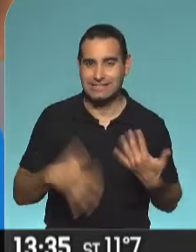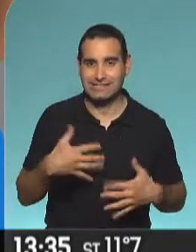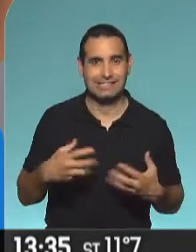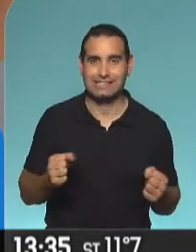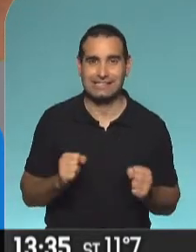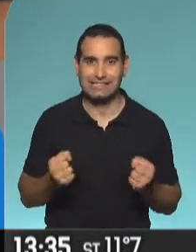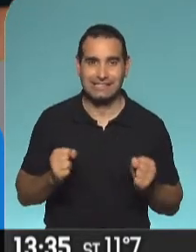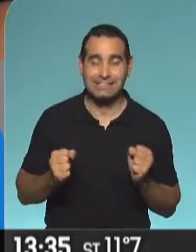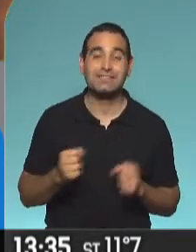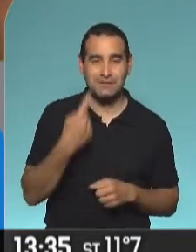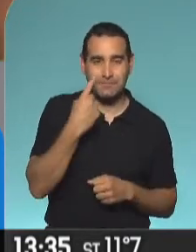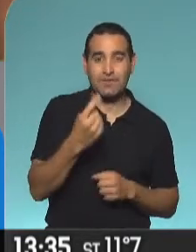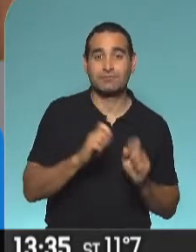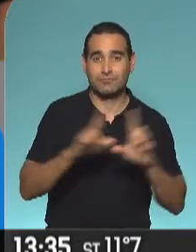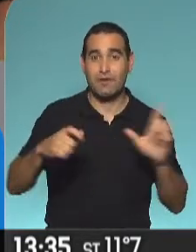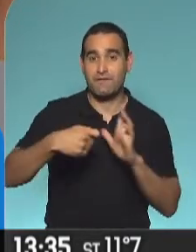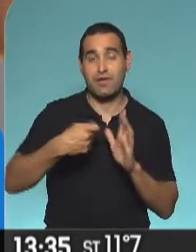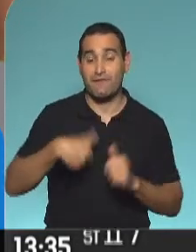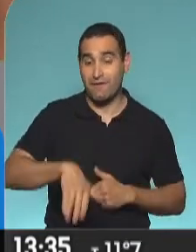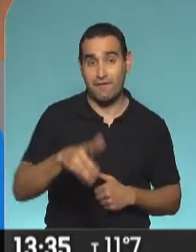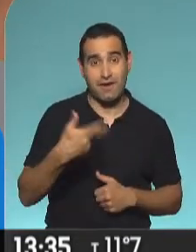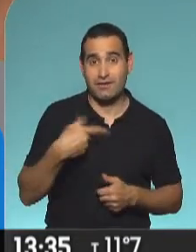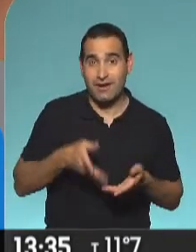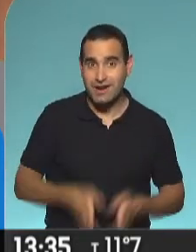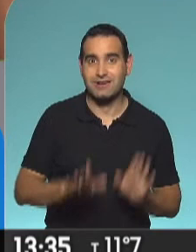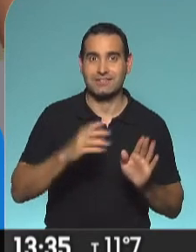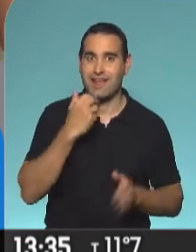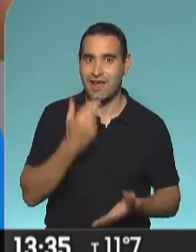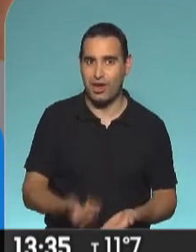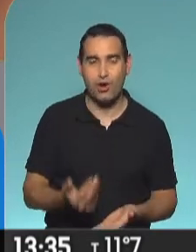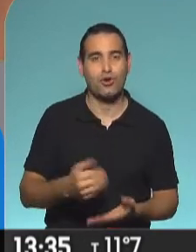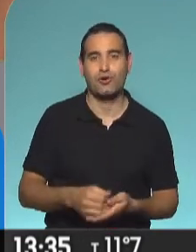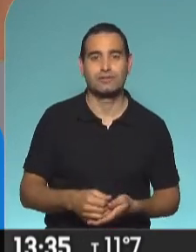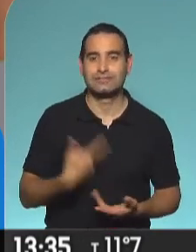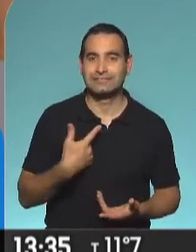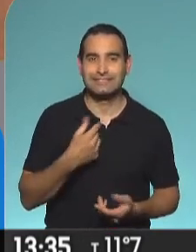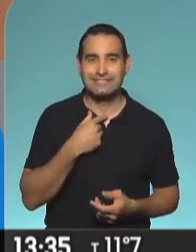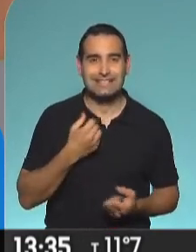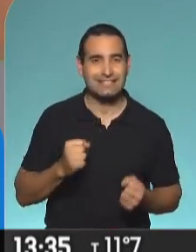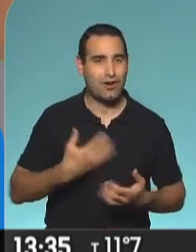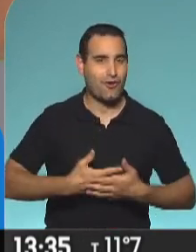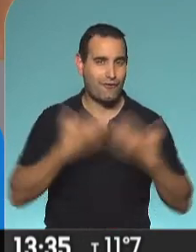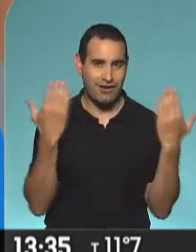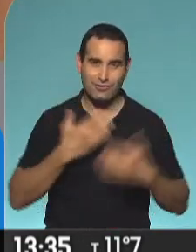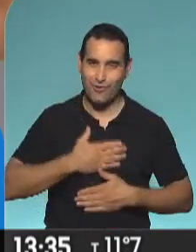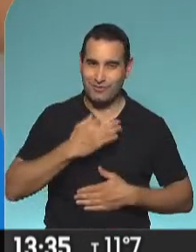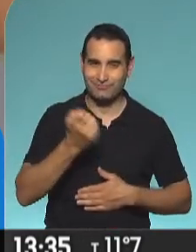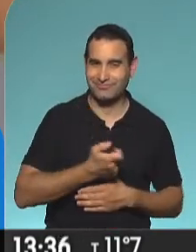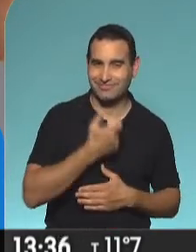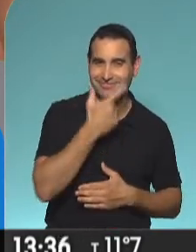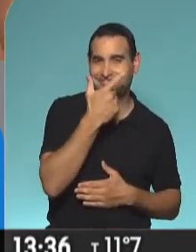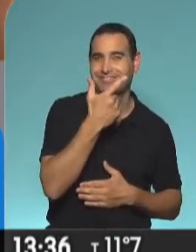comparte a través de este video. Abel Pintos está a punto de ser papá, se agranda la familia, no puede más de esa alegría y esa sonrisa con la